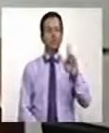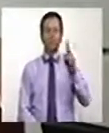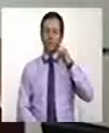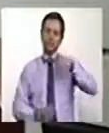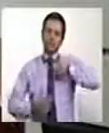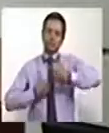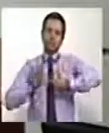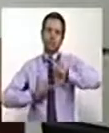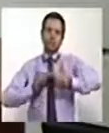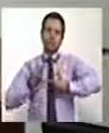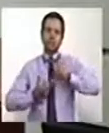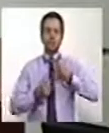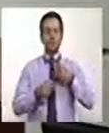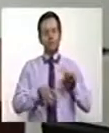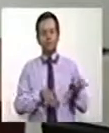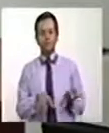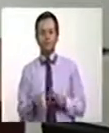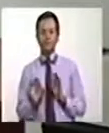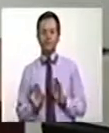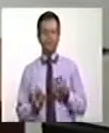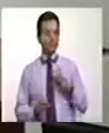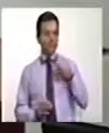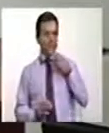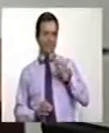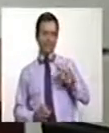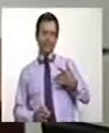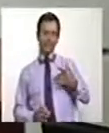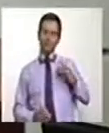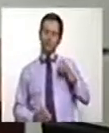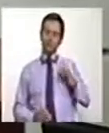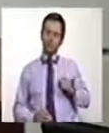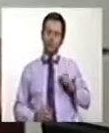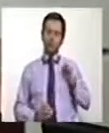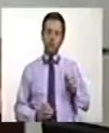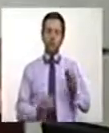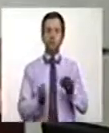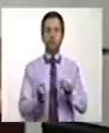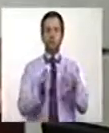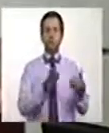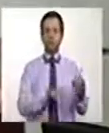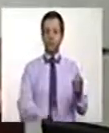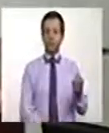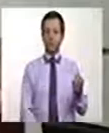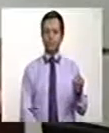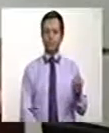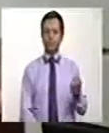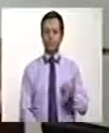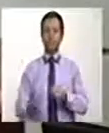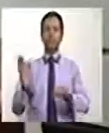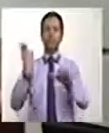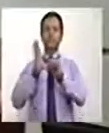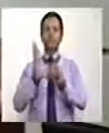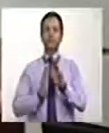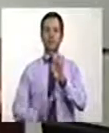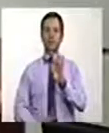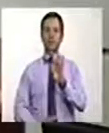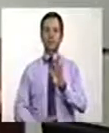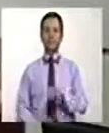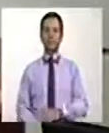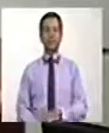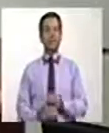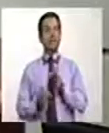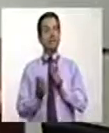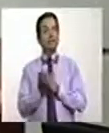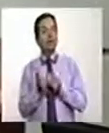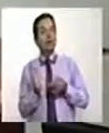a la nación y lamenta profundamente su fallecimiento. Artículo tercero, la presente resolución